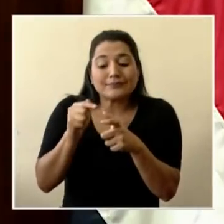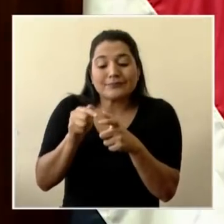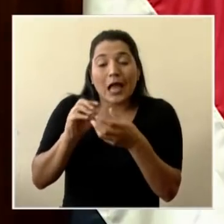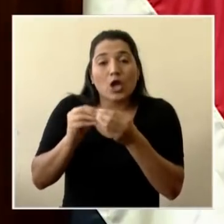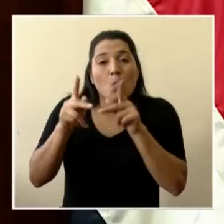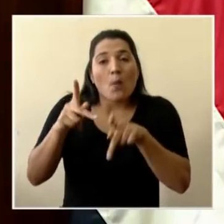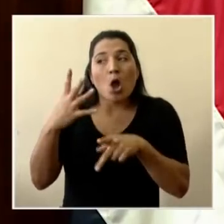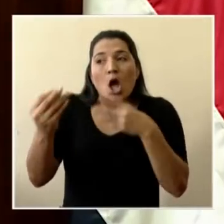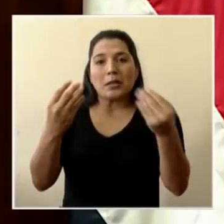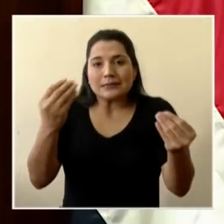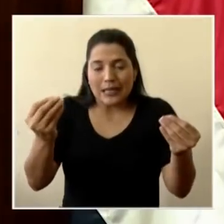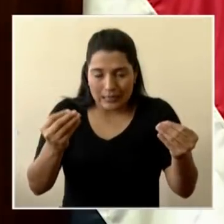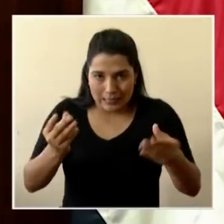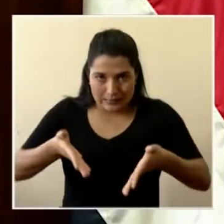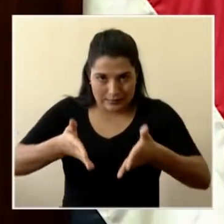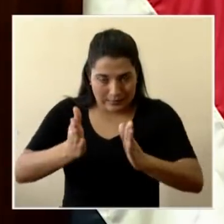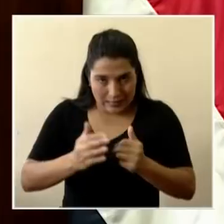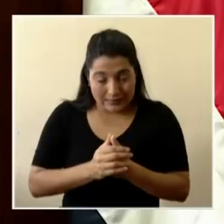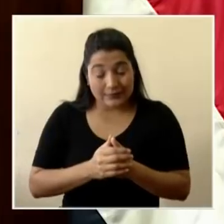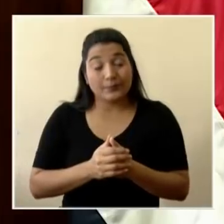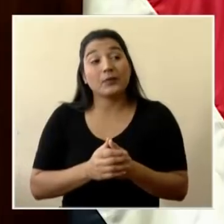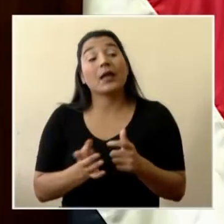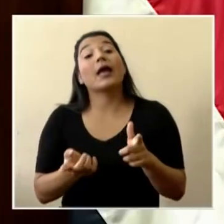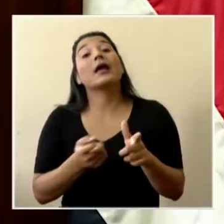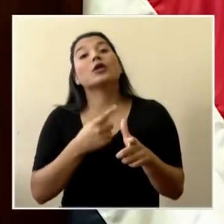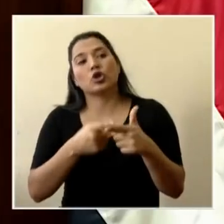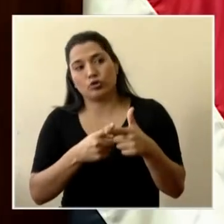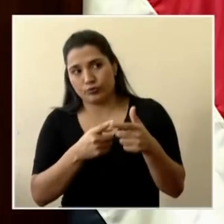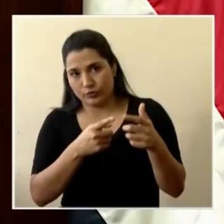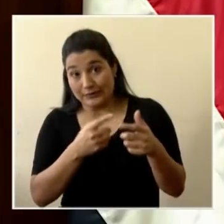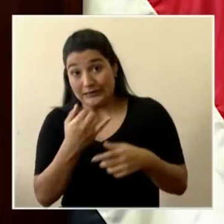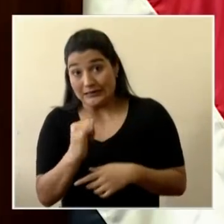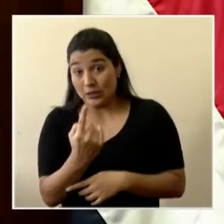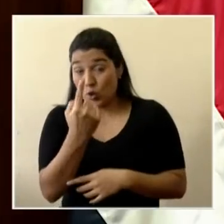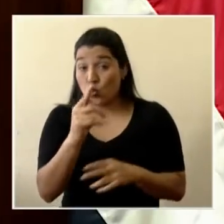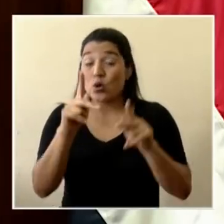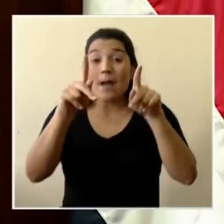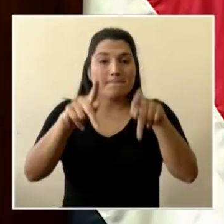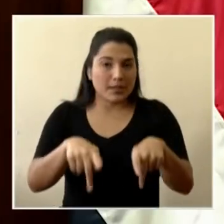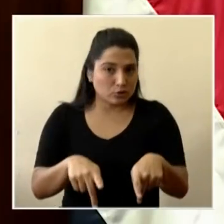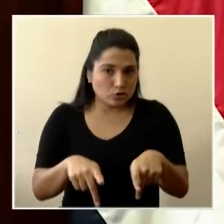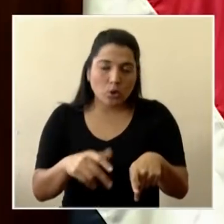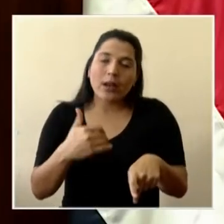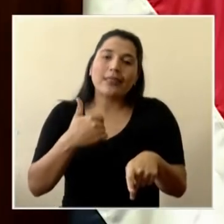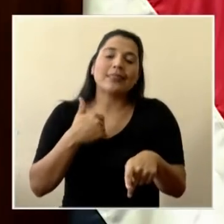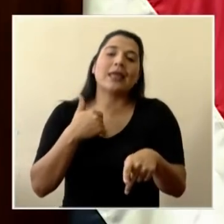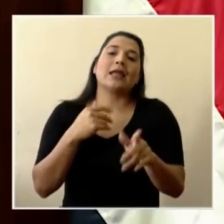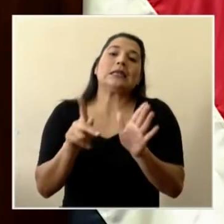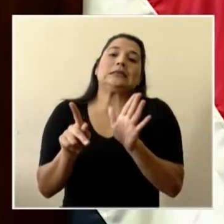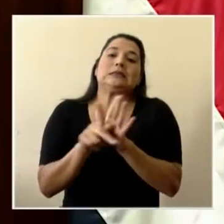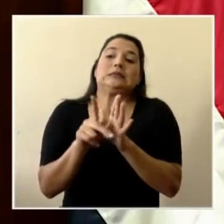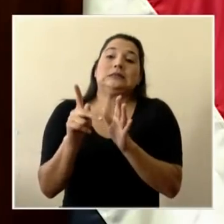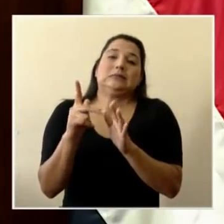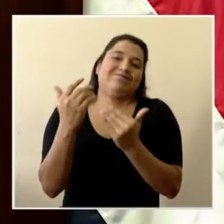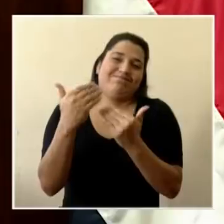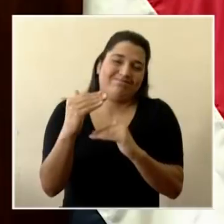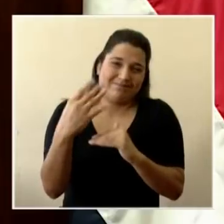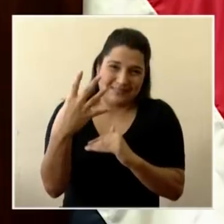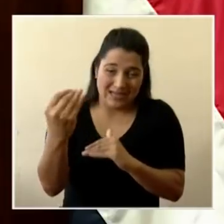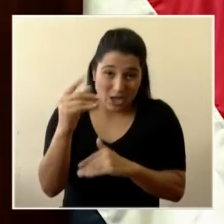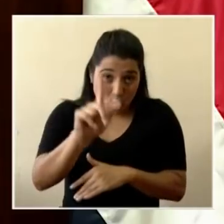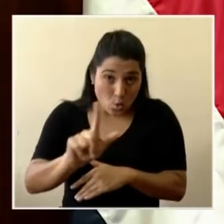aclararla nuevamente que usted me hacía, si una persona, como es habitual, tiene restricción los lunes, bueno,